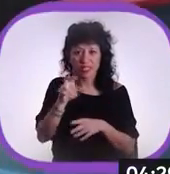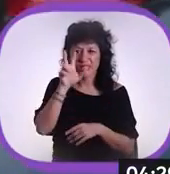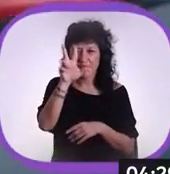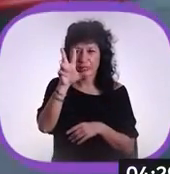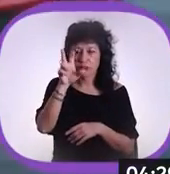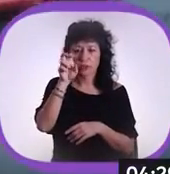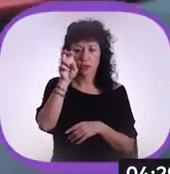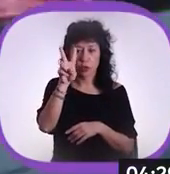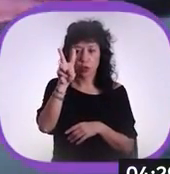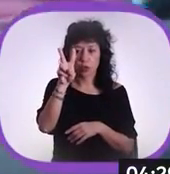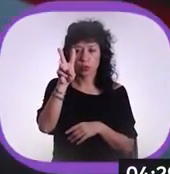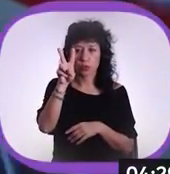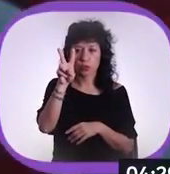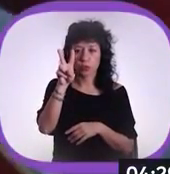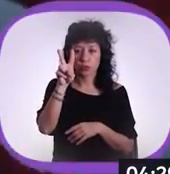2...